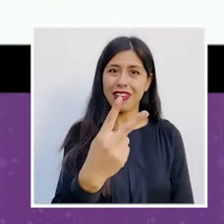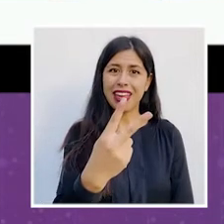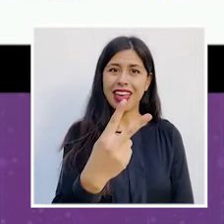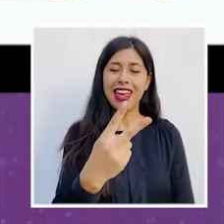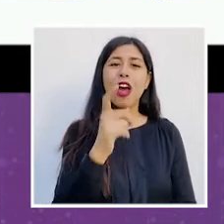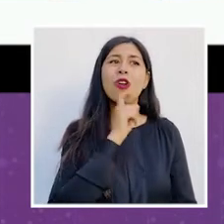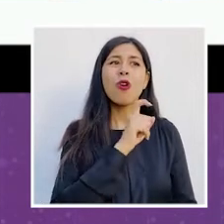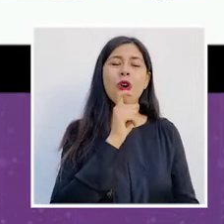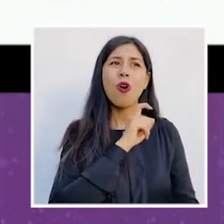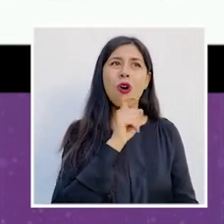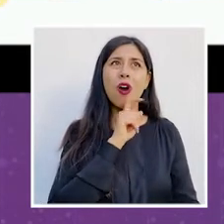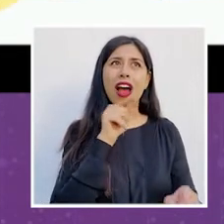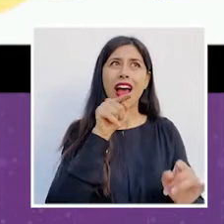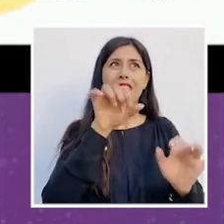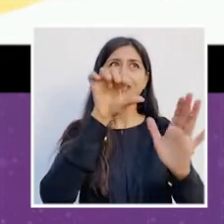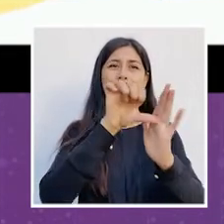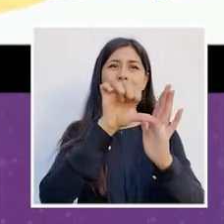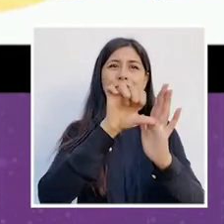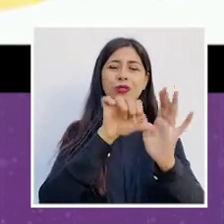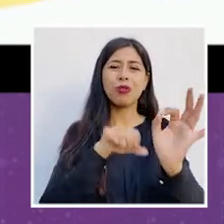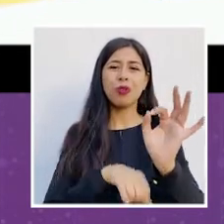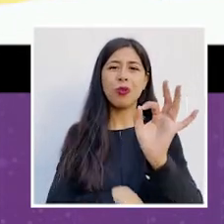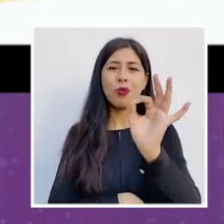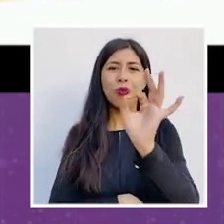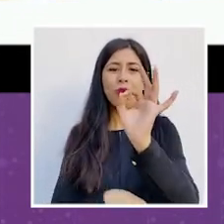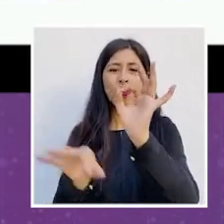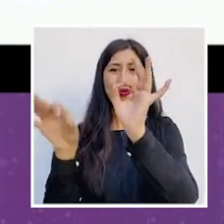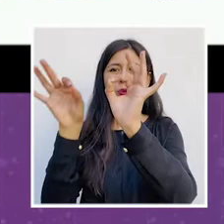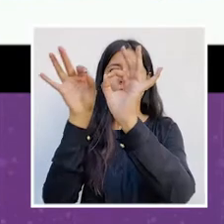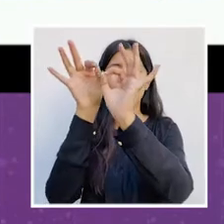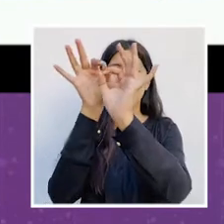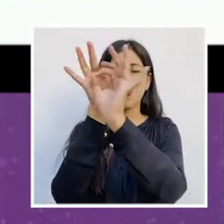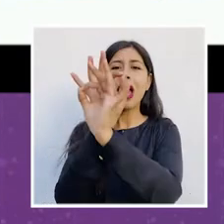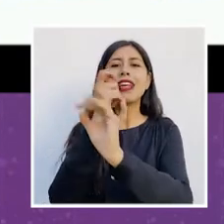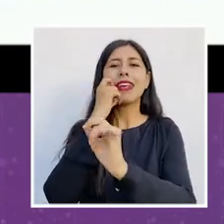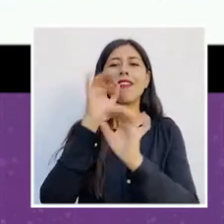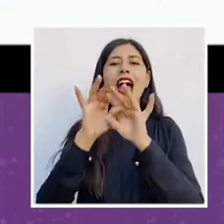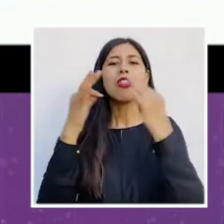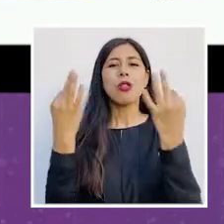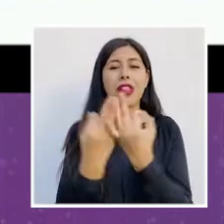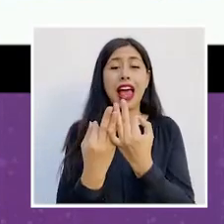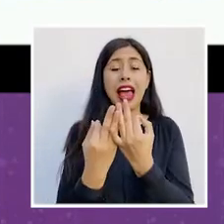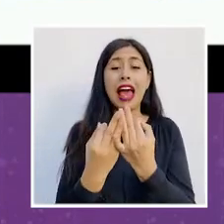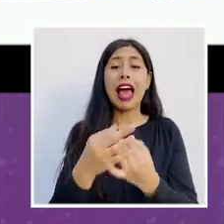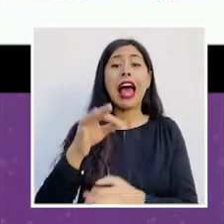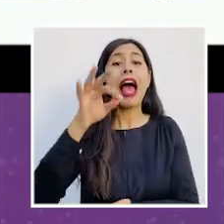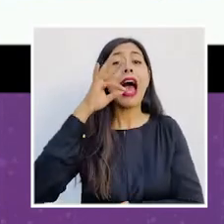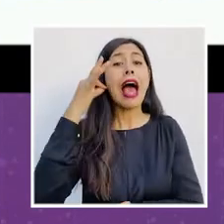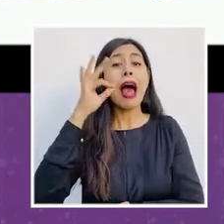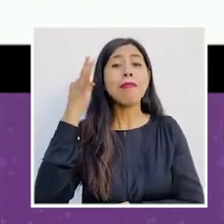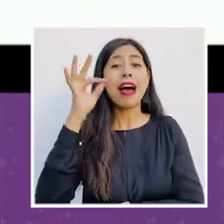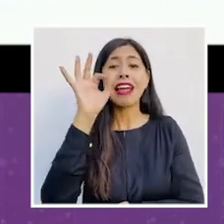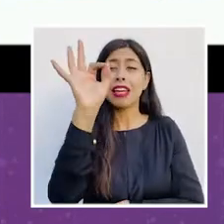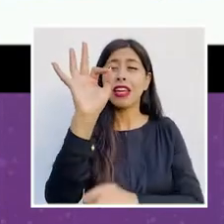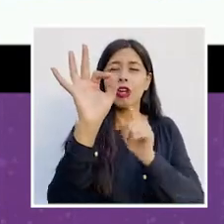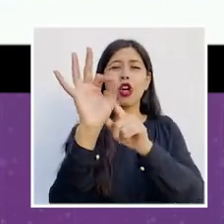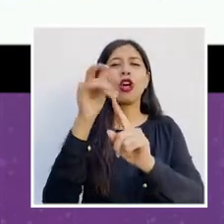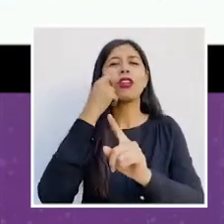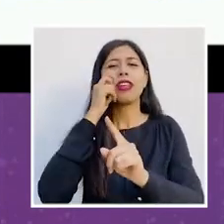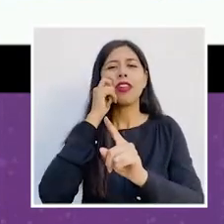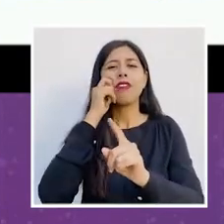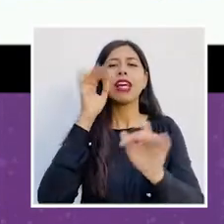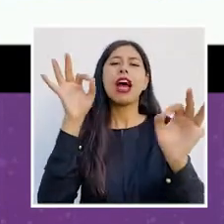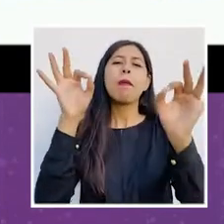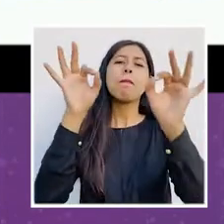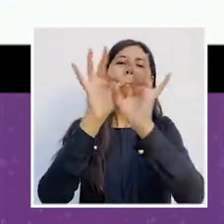Fíjense en la parte roja central, que es el eclipse total. El círculo amarillo más grande es lo que se denomina